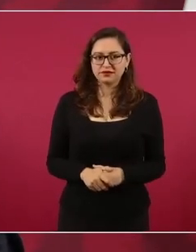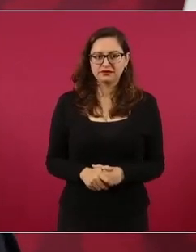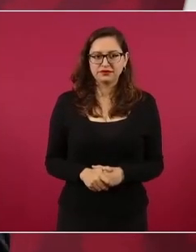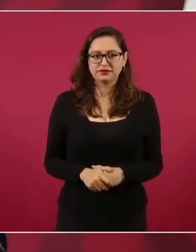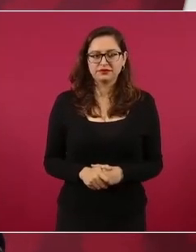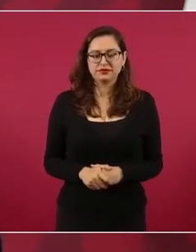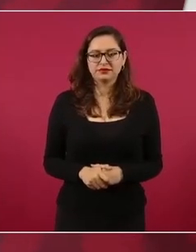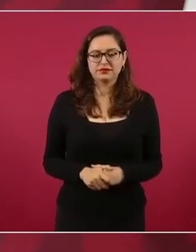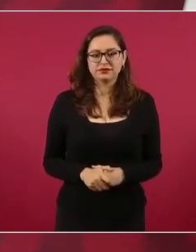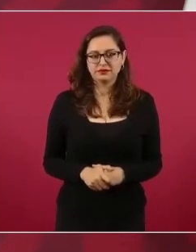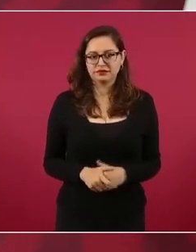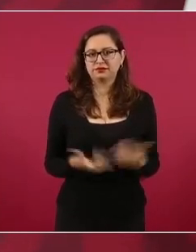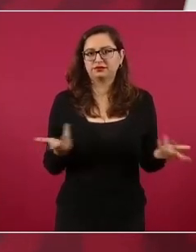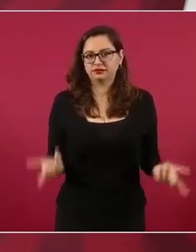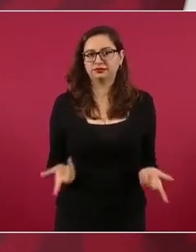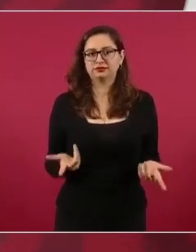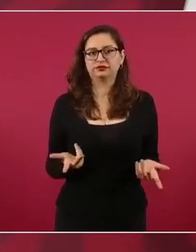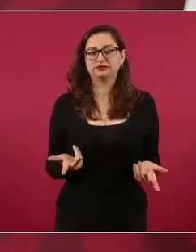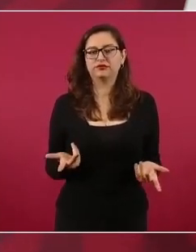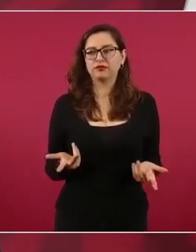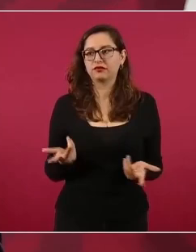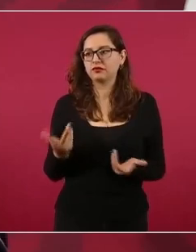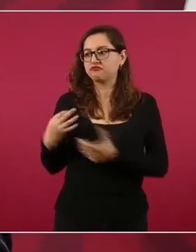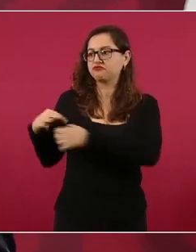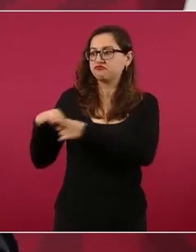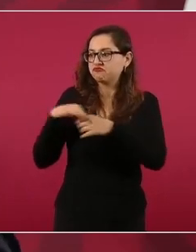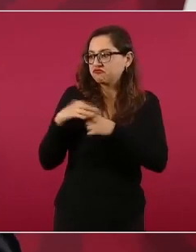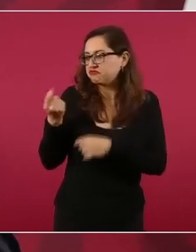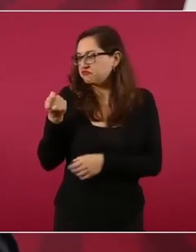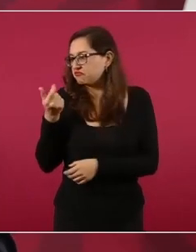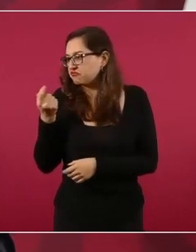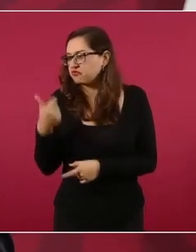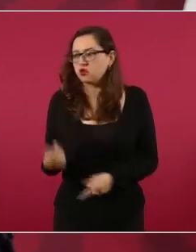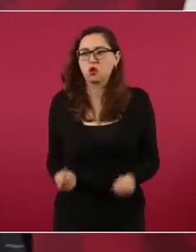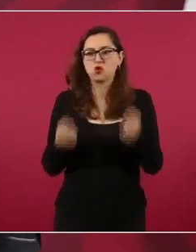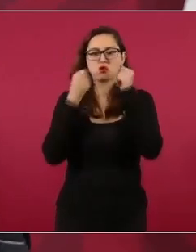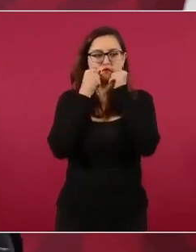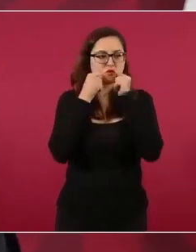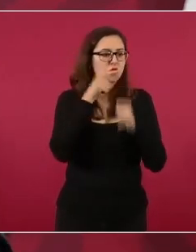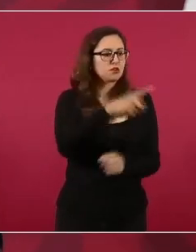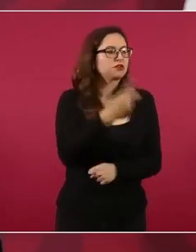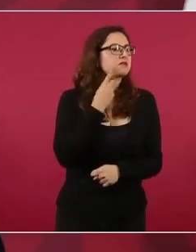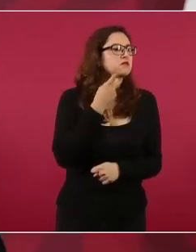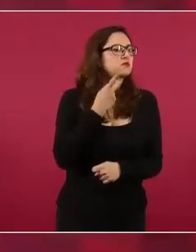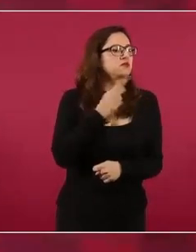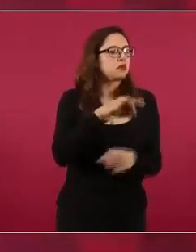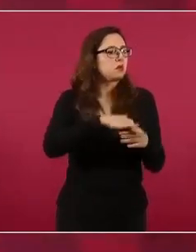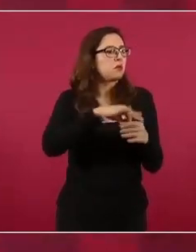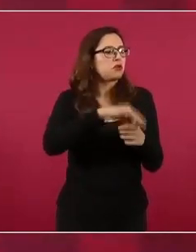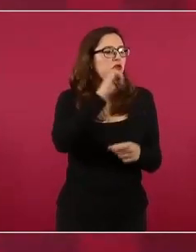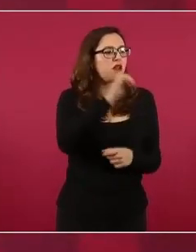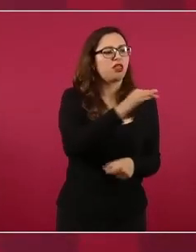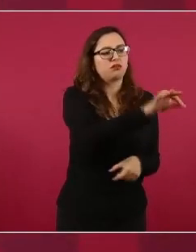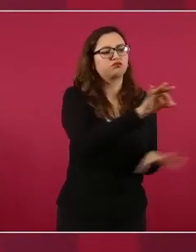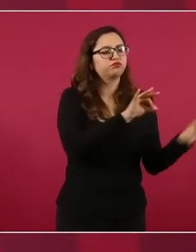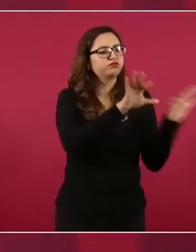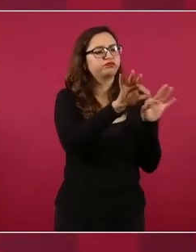o tener más diputados que los representan.